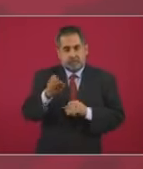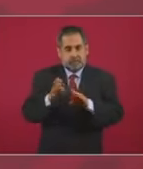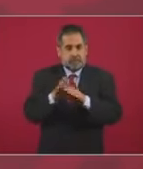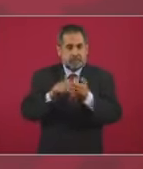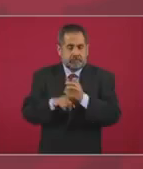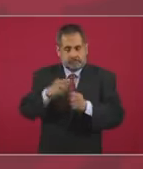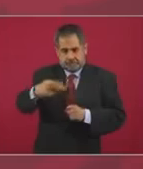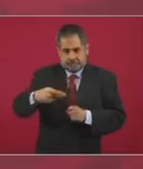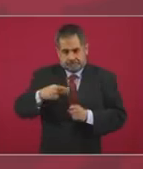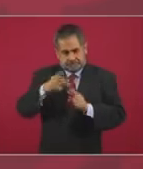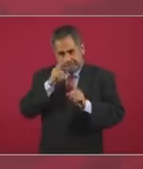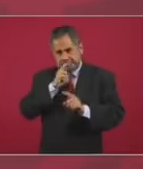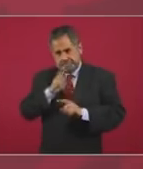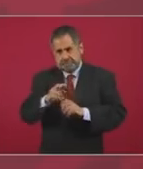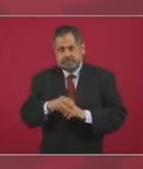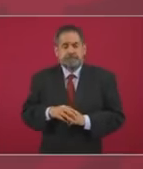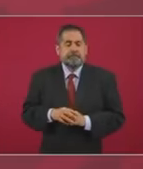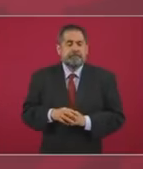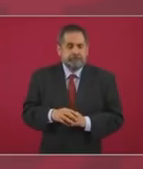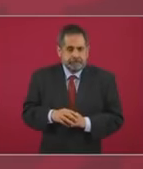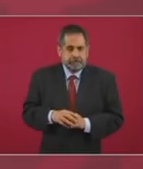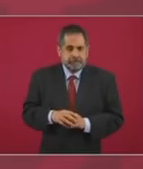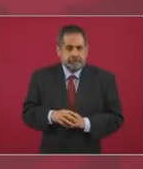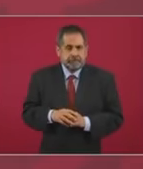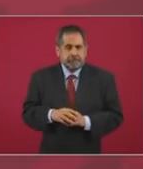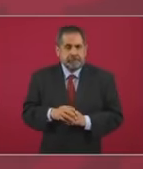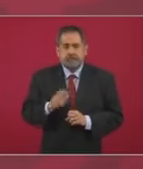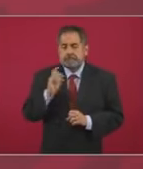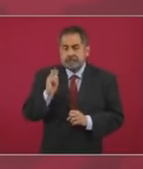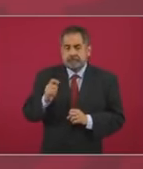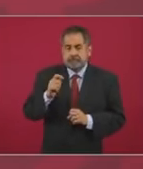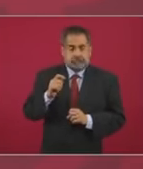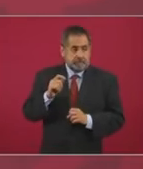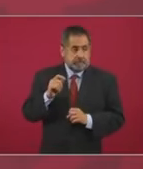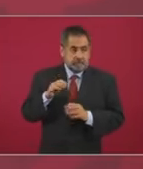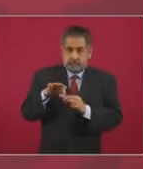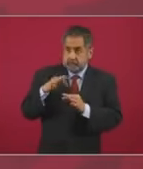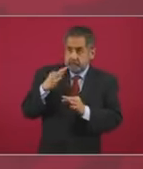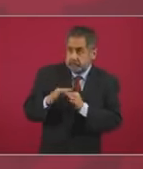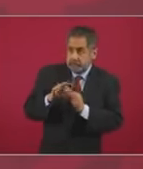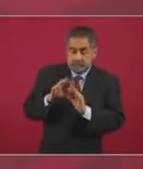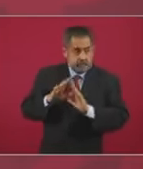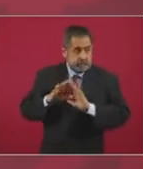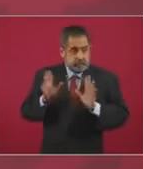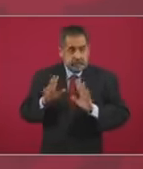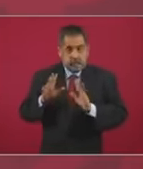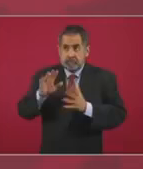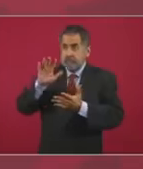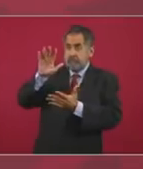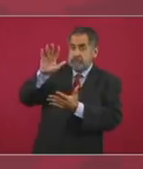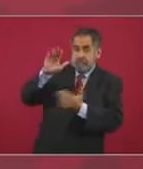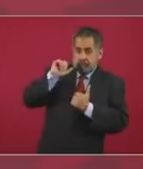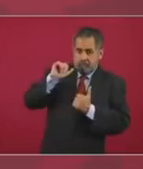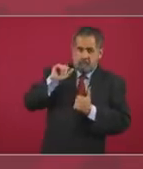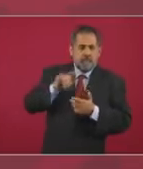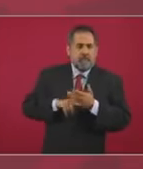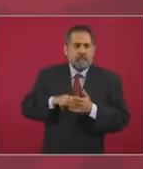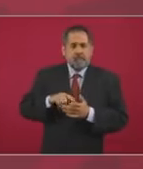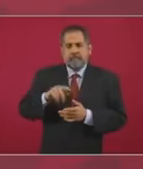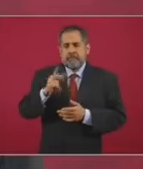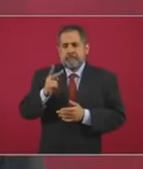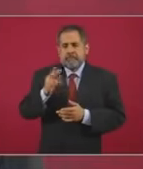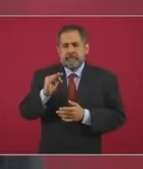la pregunta, una vez que se detona la solicitud de envío, Pfizer, en